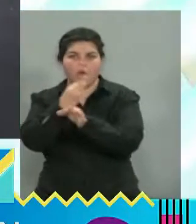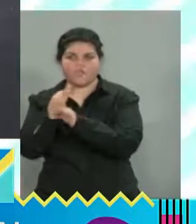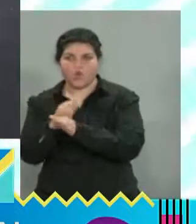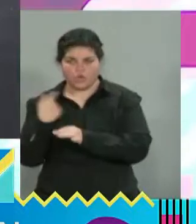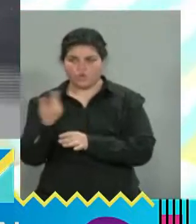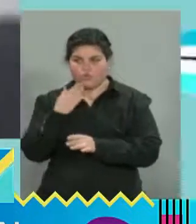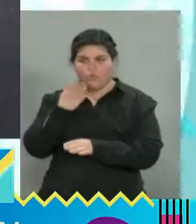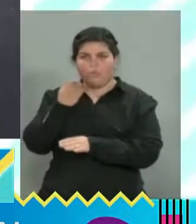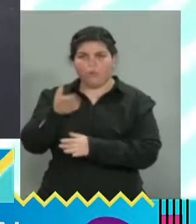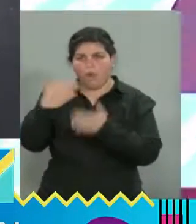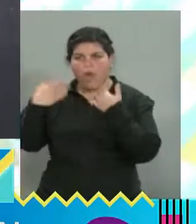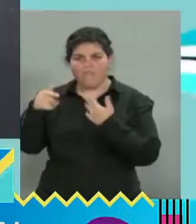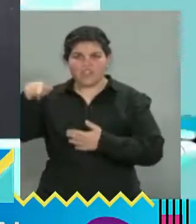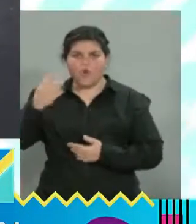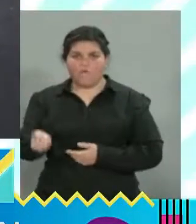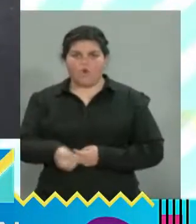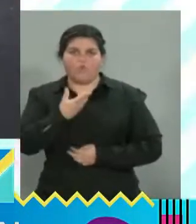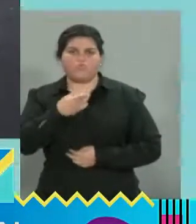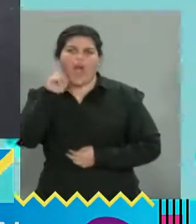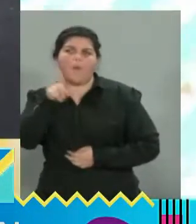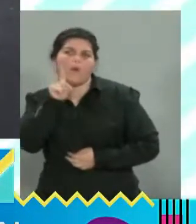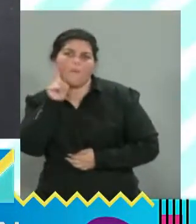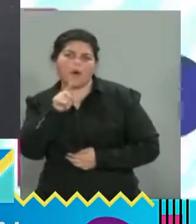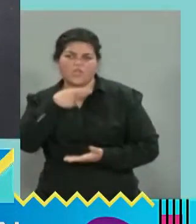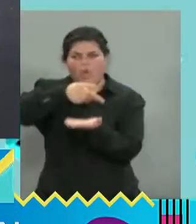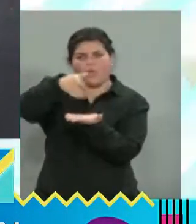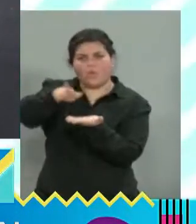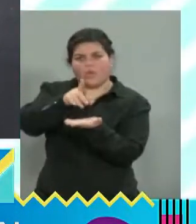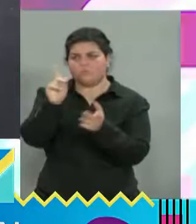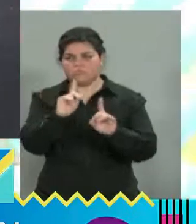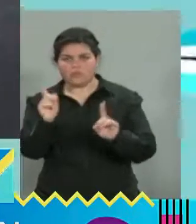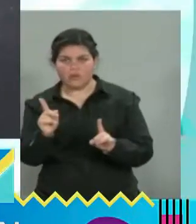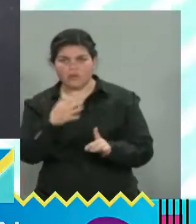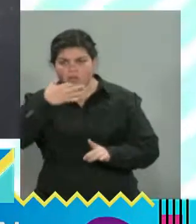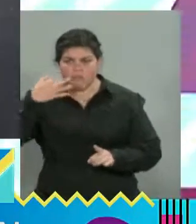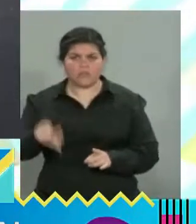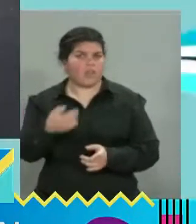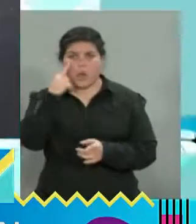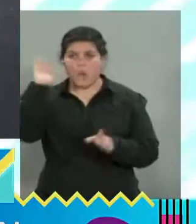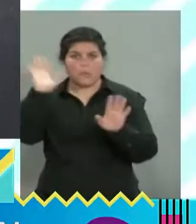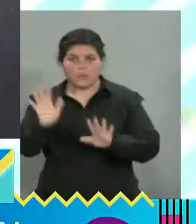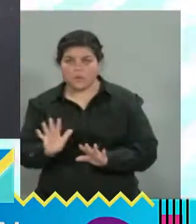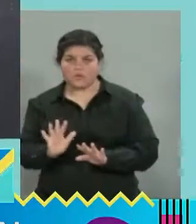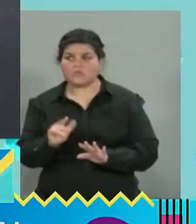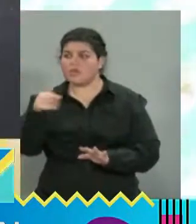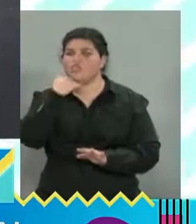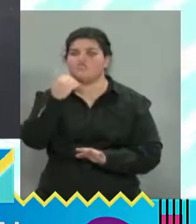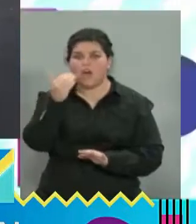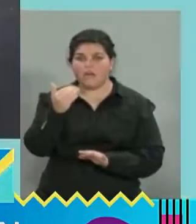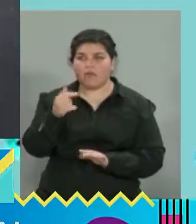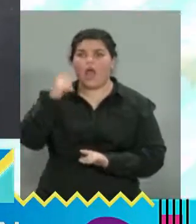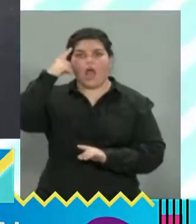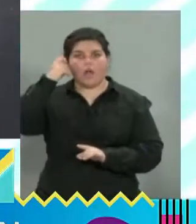discriminar de esa persona? Tal vez no, al contrario, esa persona se va muy agradecida después de la charla, porque dice, la verdad que nos resirvió poder aprender y después